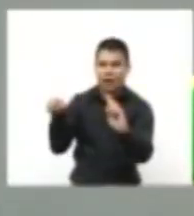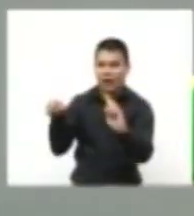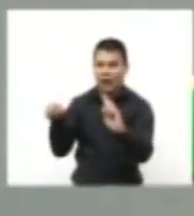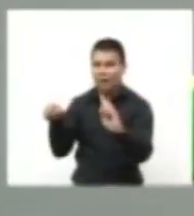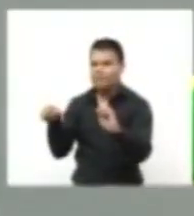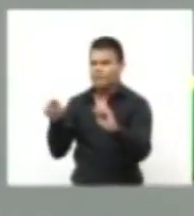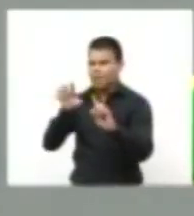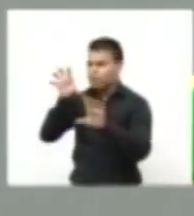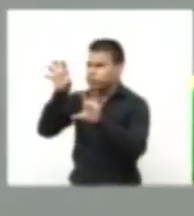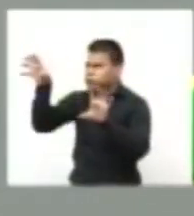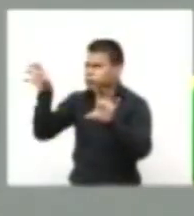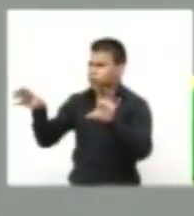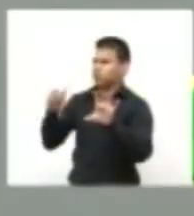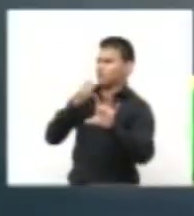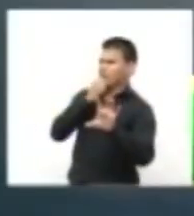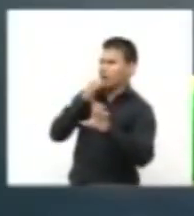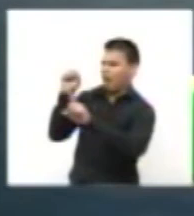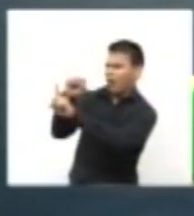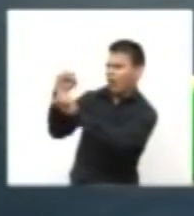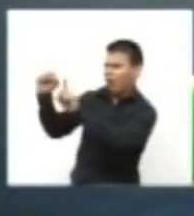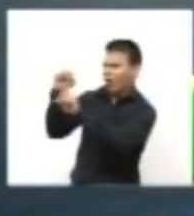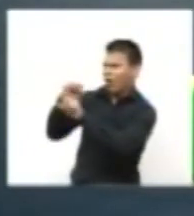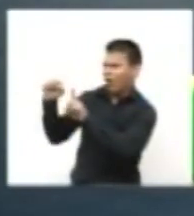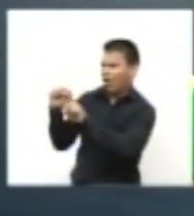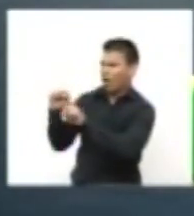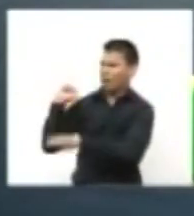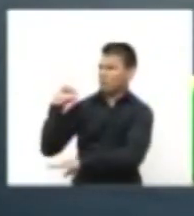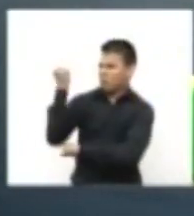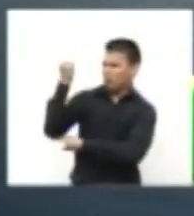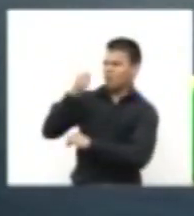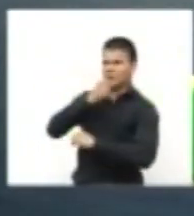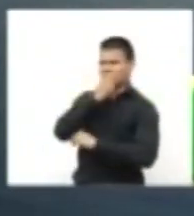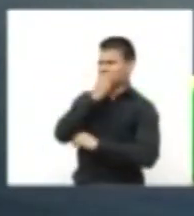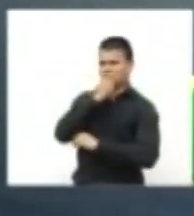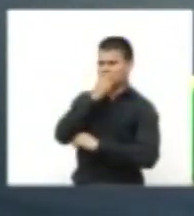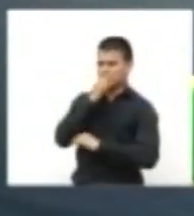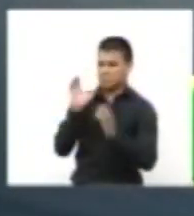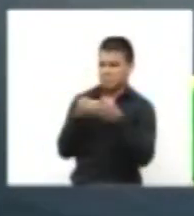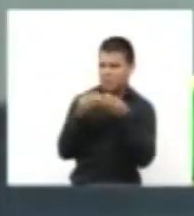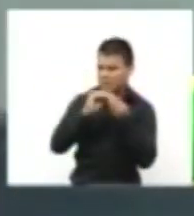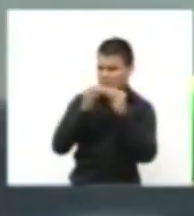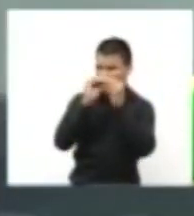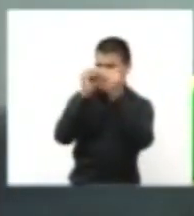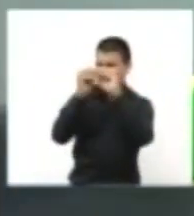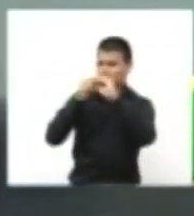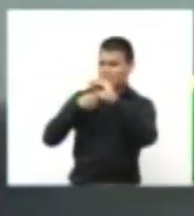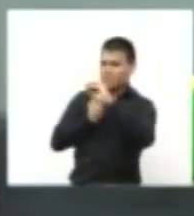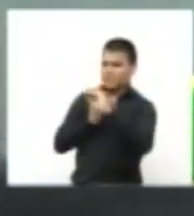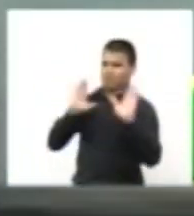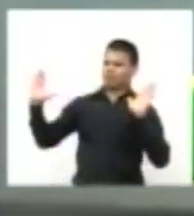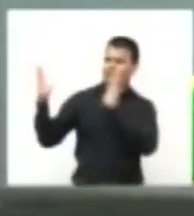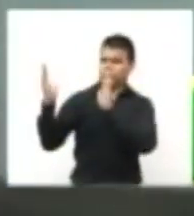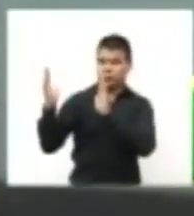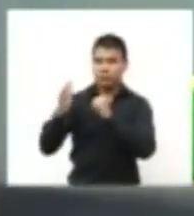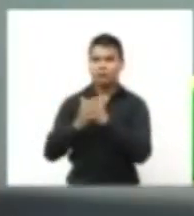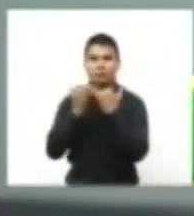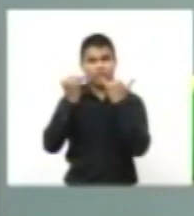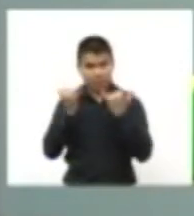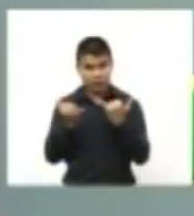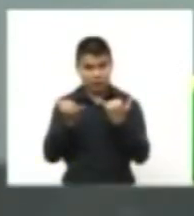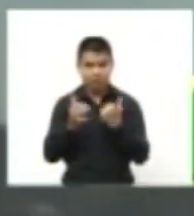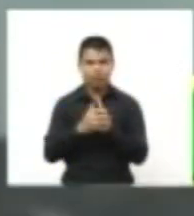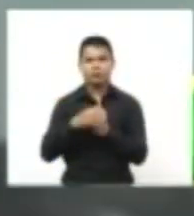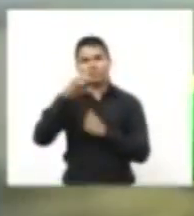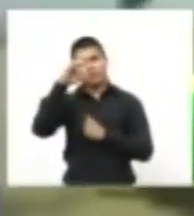en tierra, agua y aire. Las fuerzas operan actualmente en misiones en Kosovo, Irak y Afganistán, entre otros.